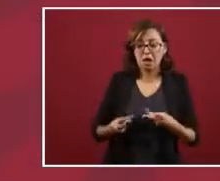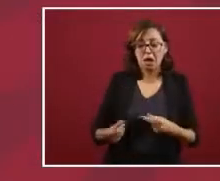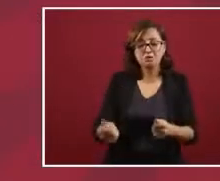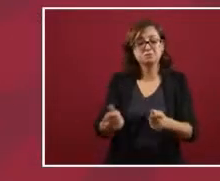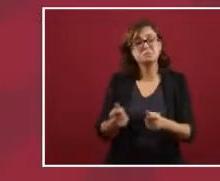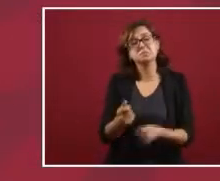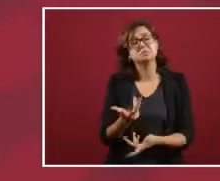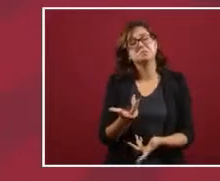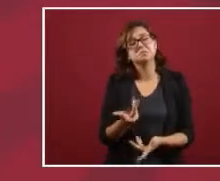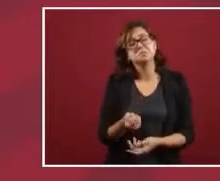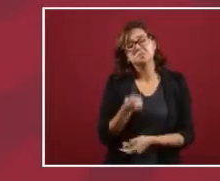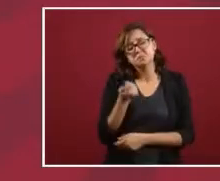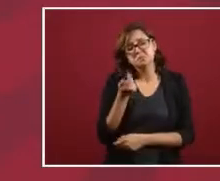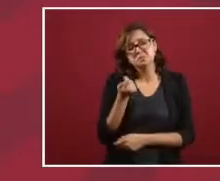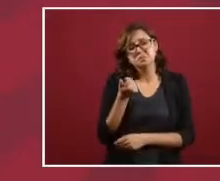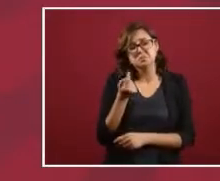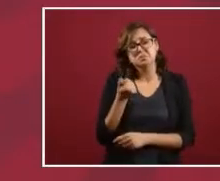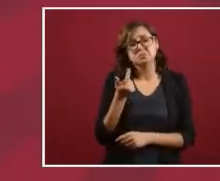mucho,